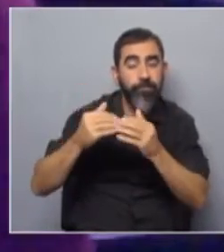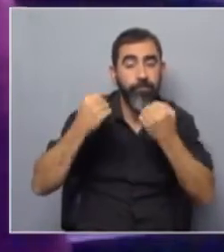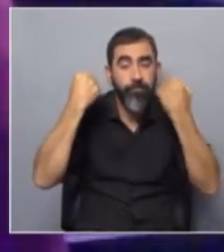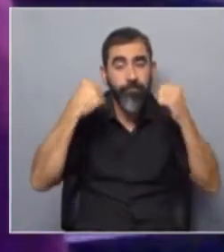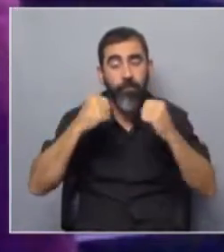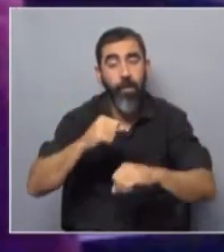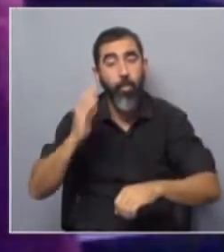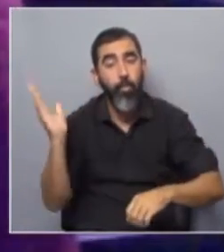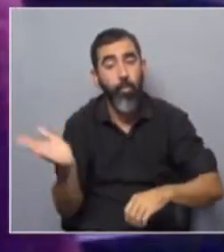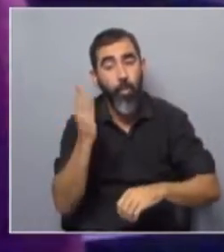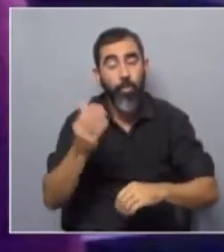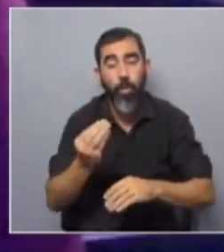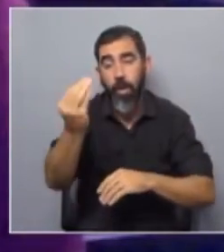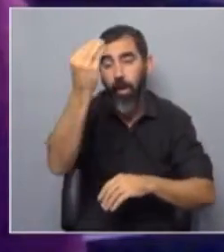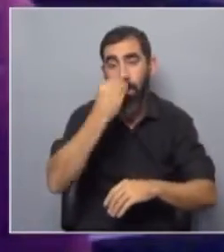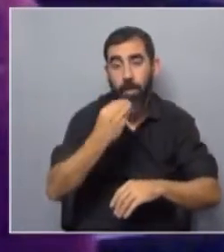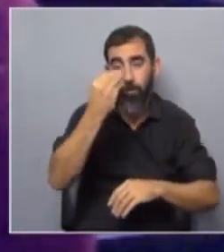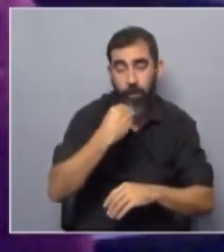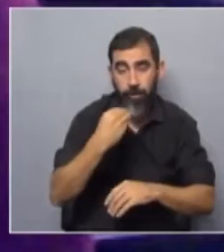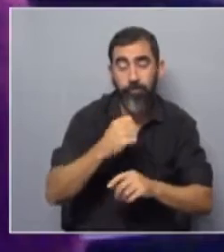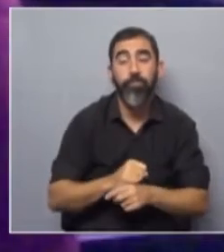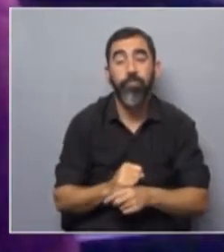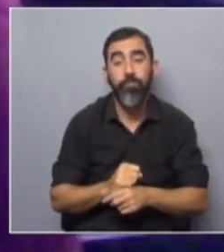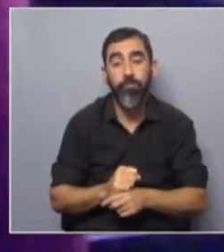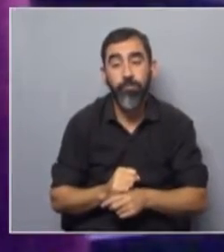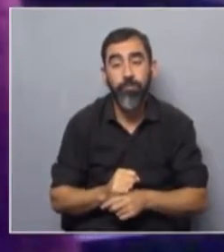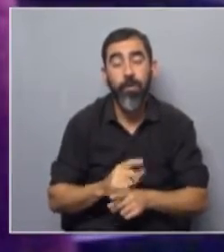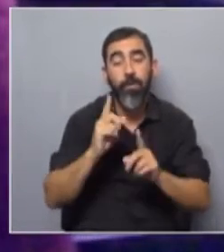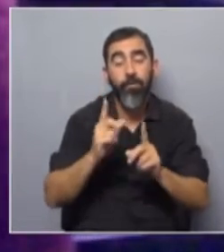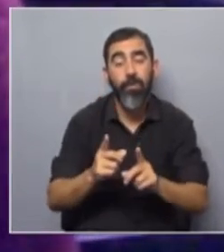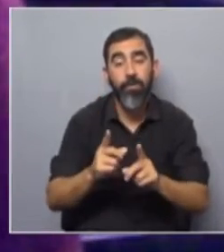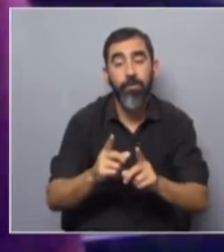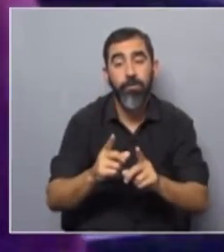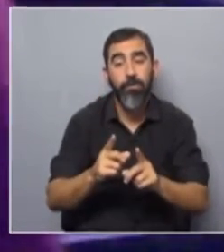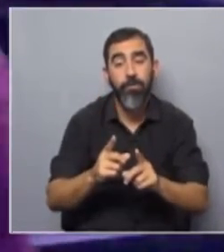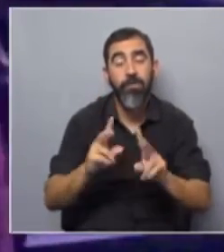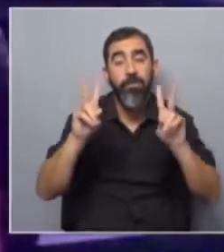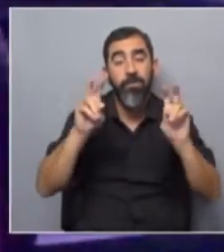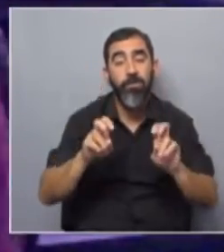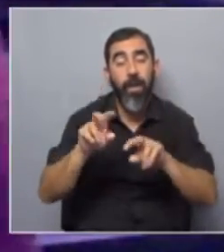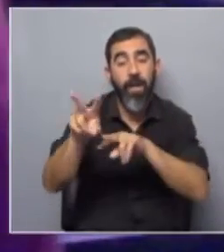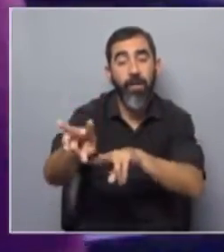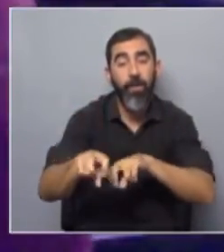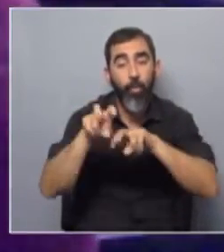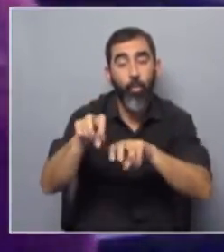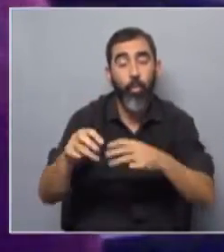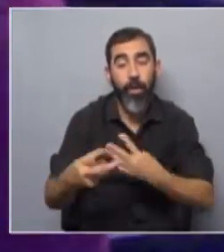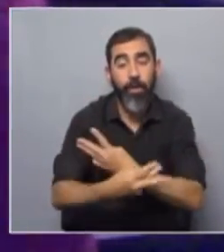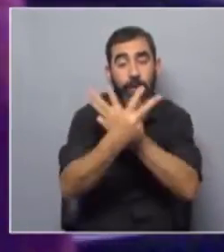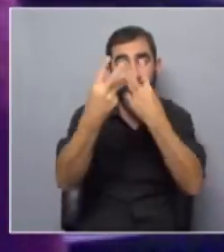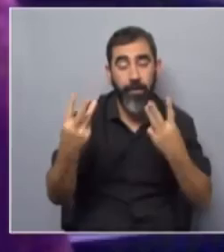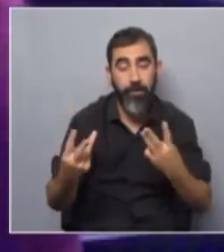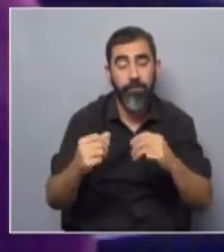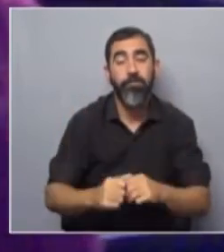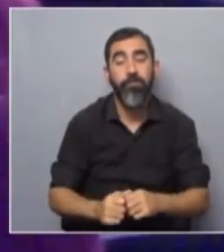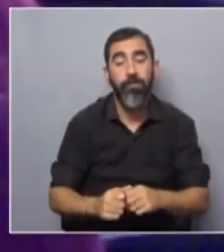de producción de alimentos, con las prácticas vinculadas a la agricultura, que